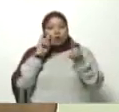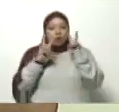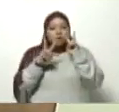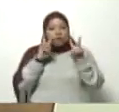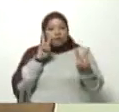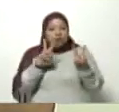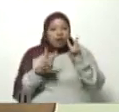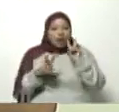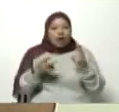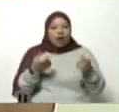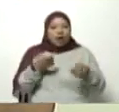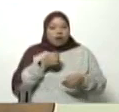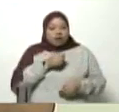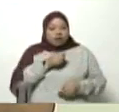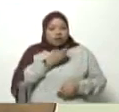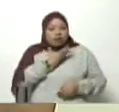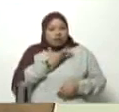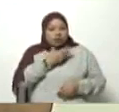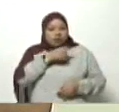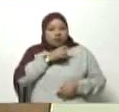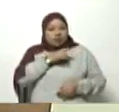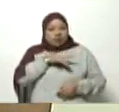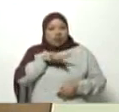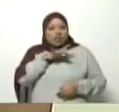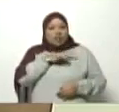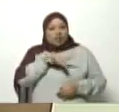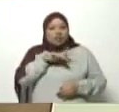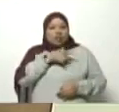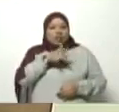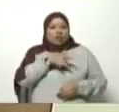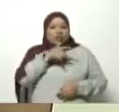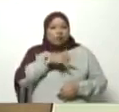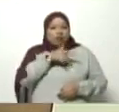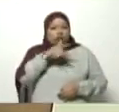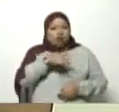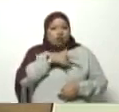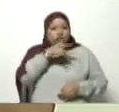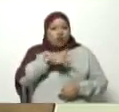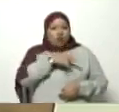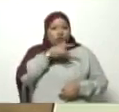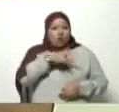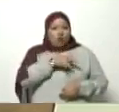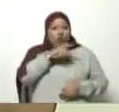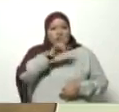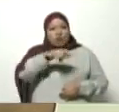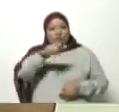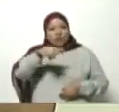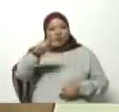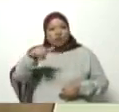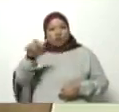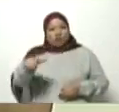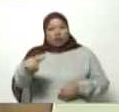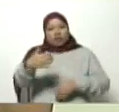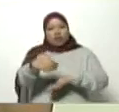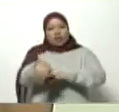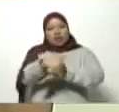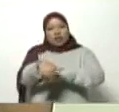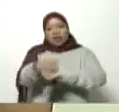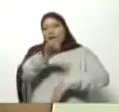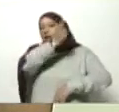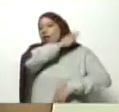El sentimiento y la pasión con que la gente, nuestros jefes y jefes de calle, asumen el